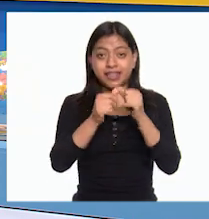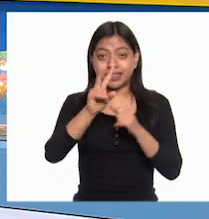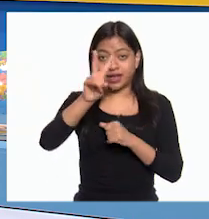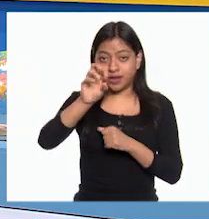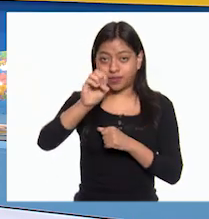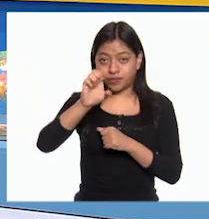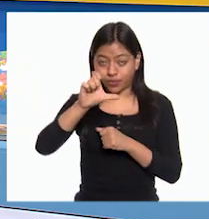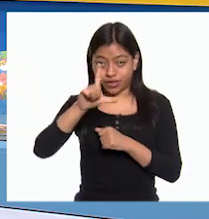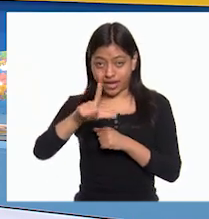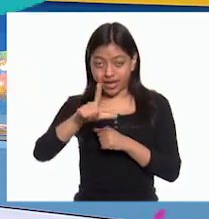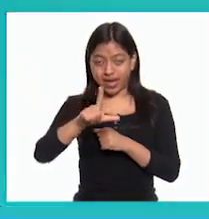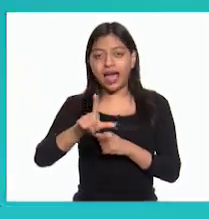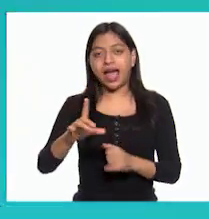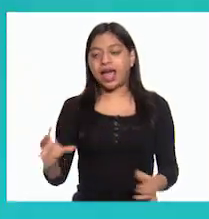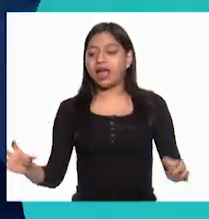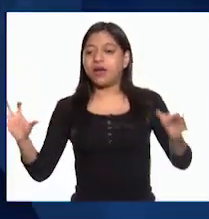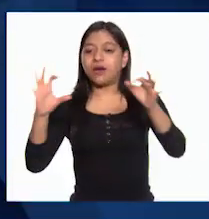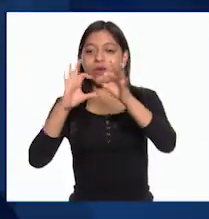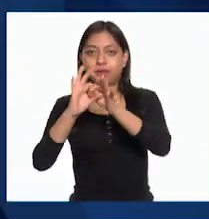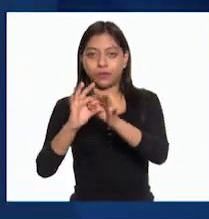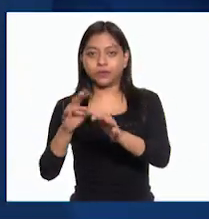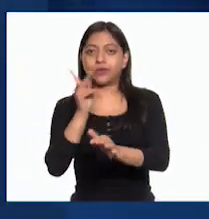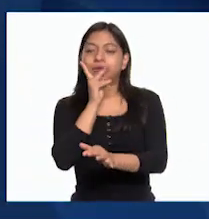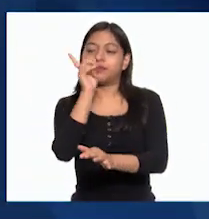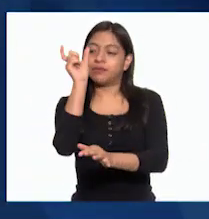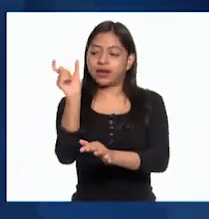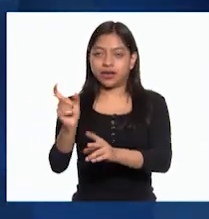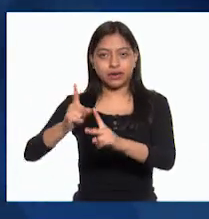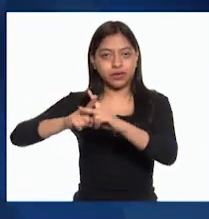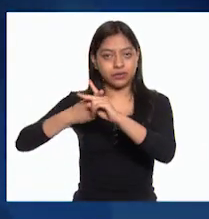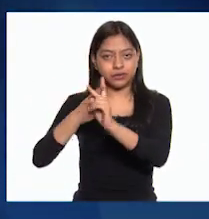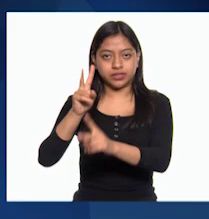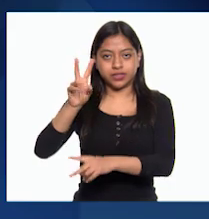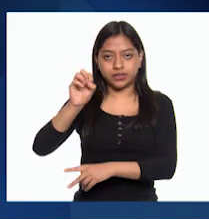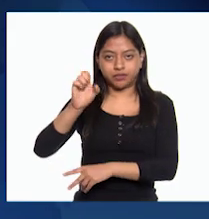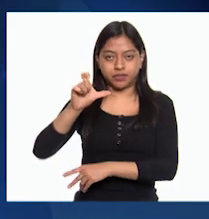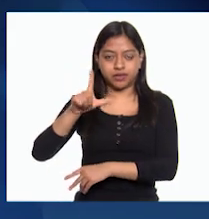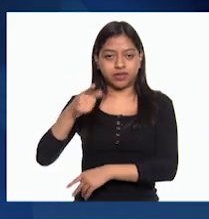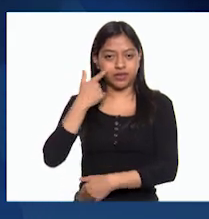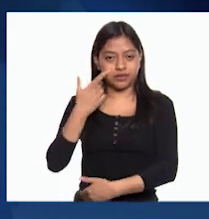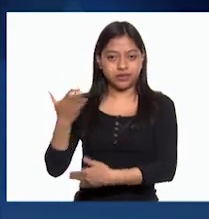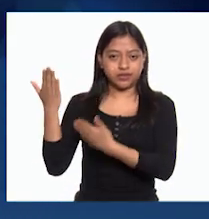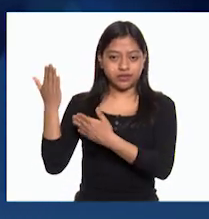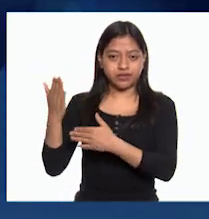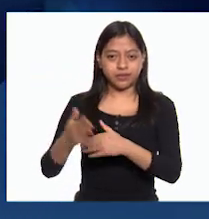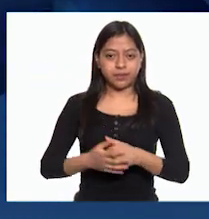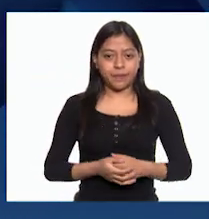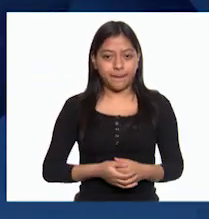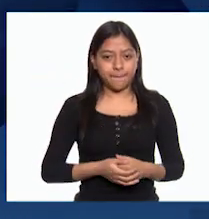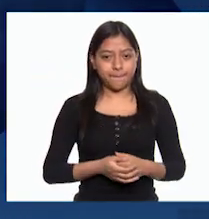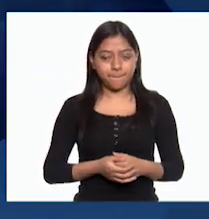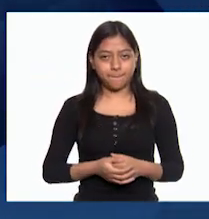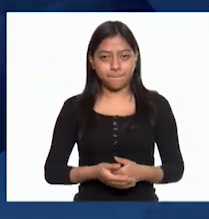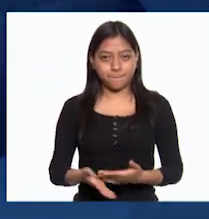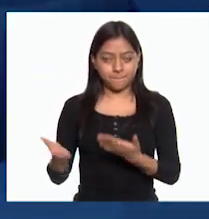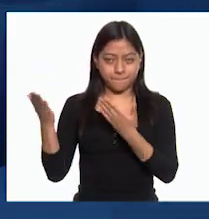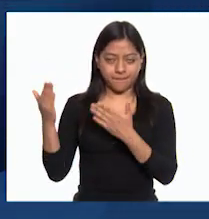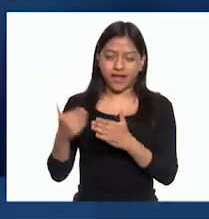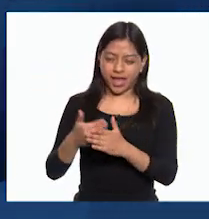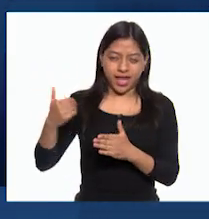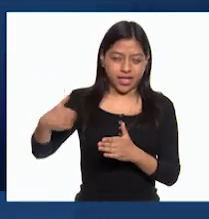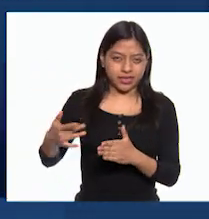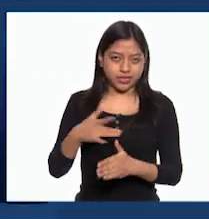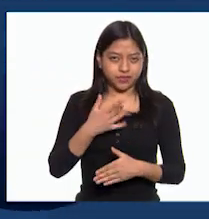primera vocal de la siguiente palabra. En este momento pueden ver en pantalla unos ejemplos tomados de soneto de